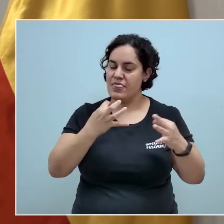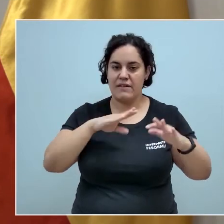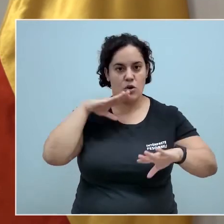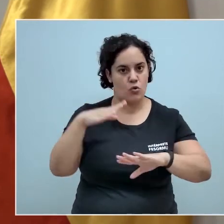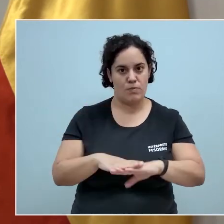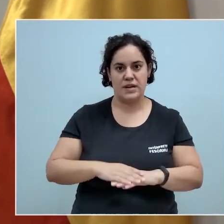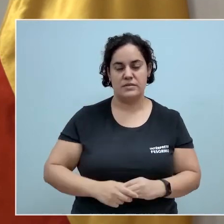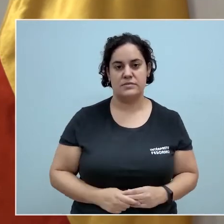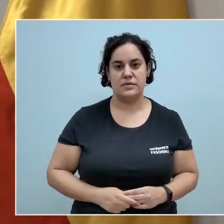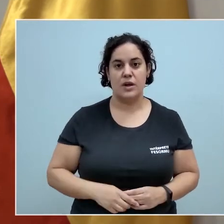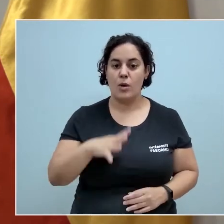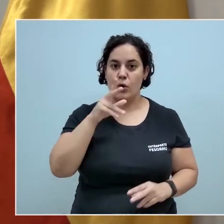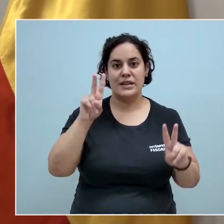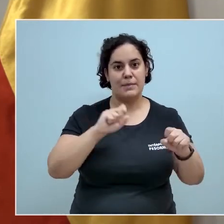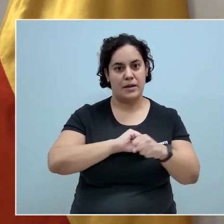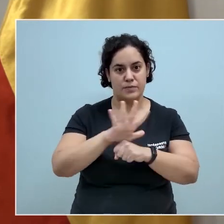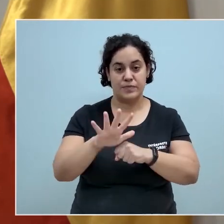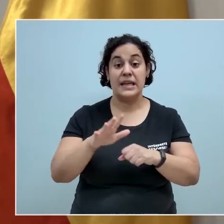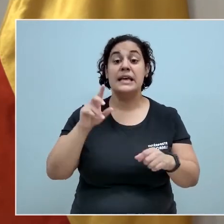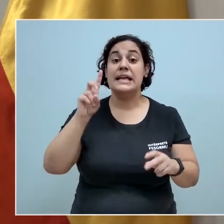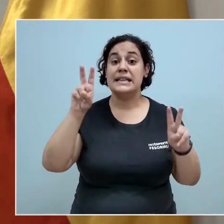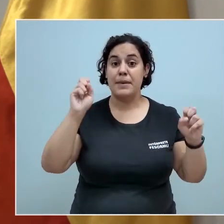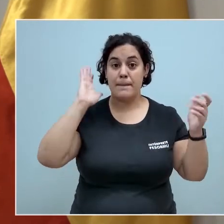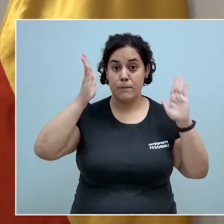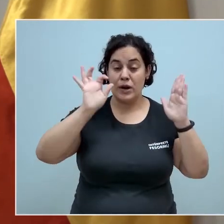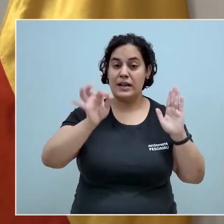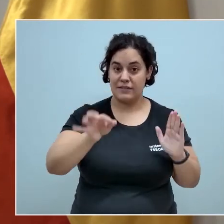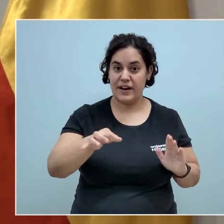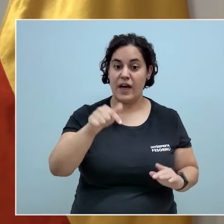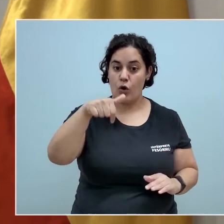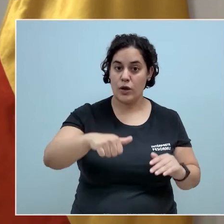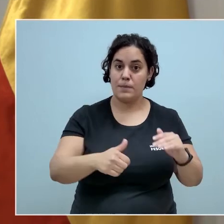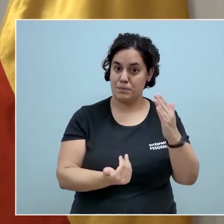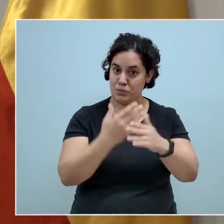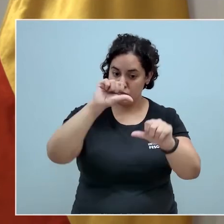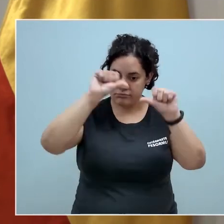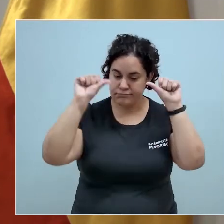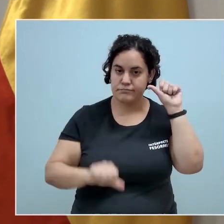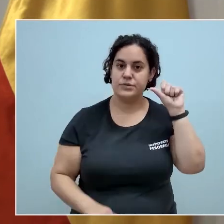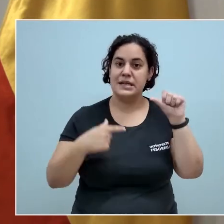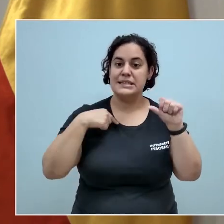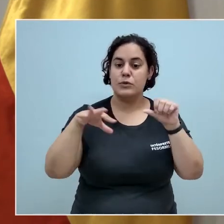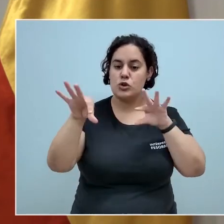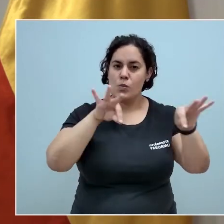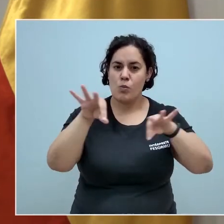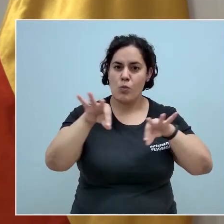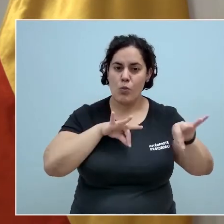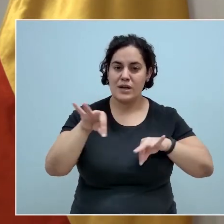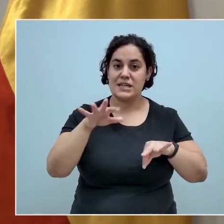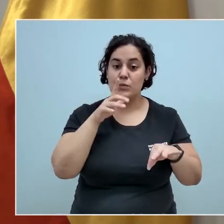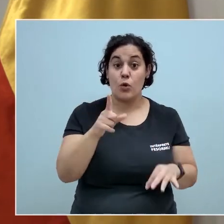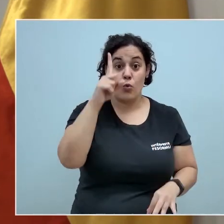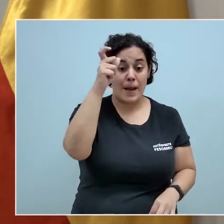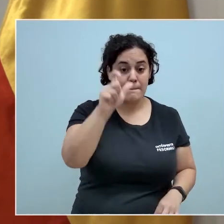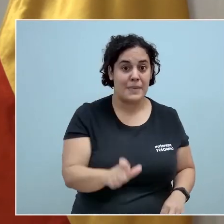precaución por el tema de la COVID. Y en el tema de Mula, efectivamente, estamos esta mañana tomando muestras de manera activa, porque ha habido una persona